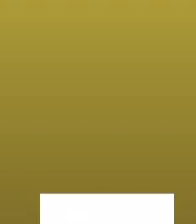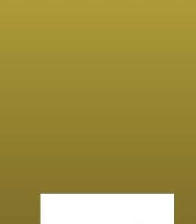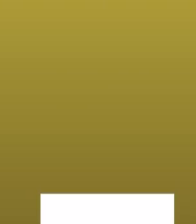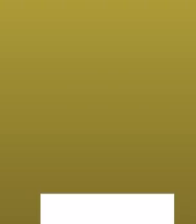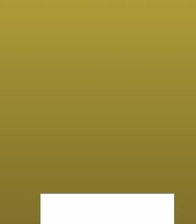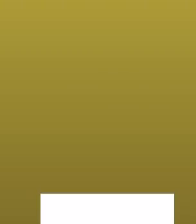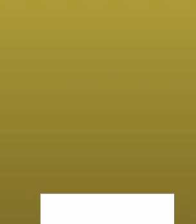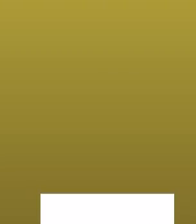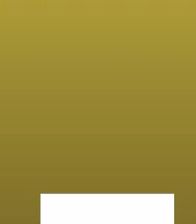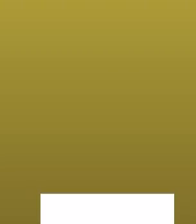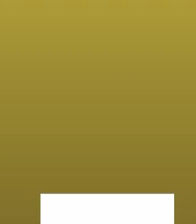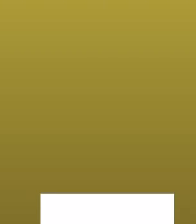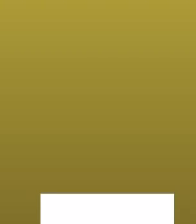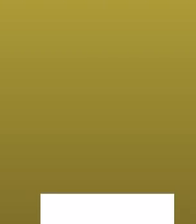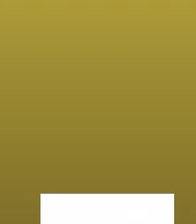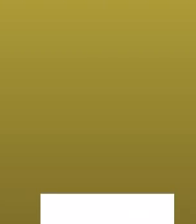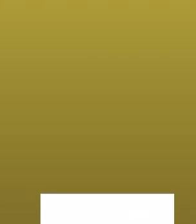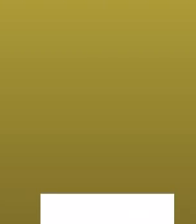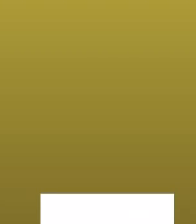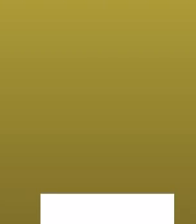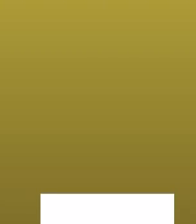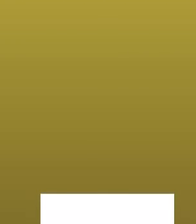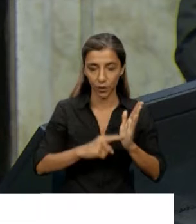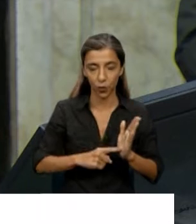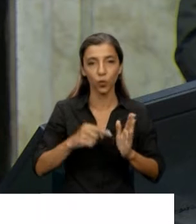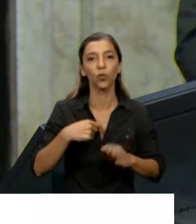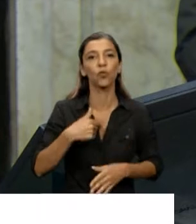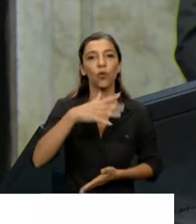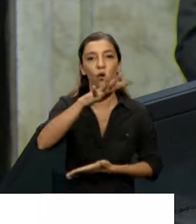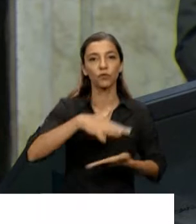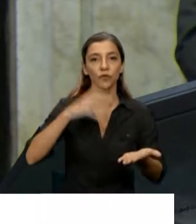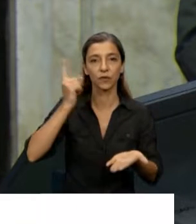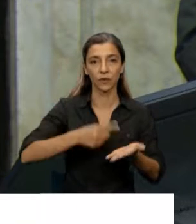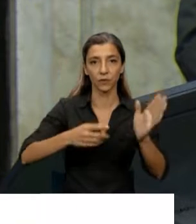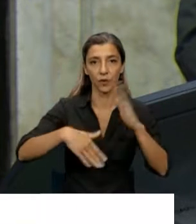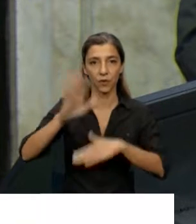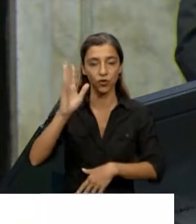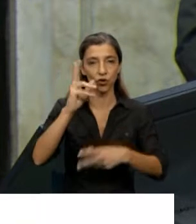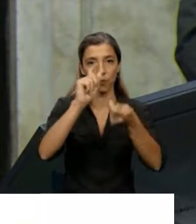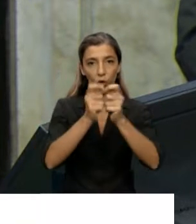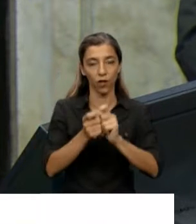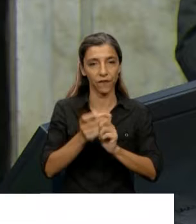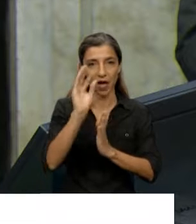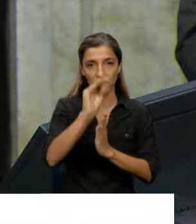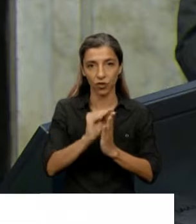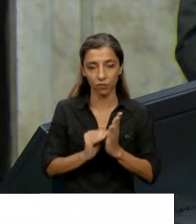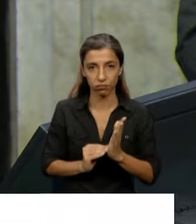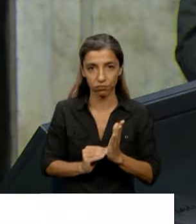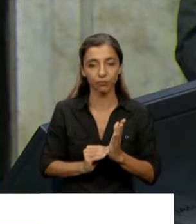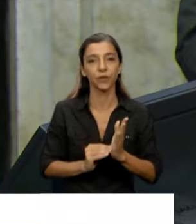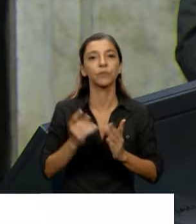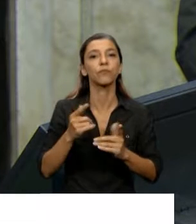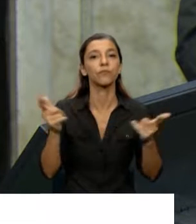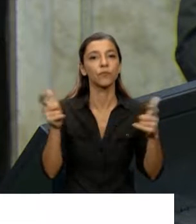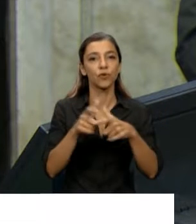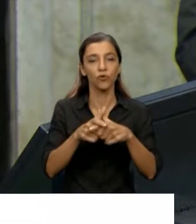va a votar en general y en particular el dictamen de mayoría con las modificaciones introducidas por